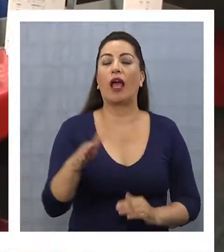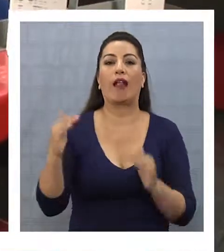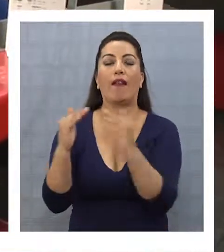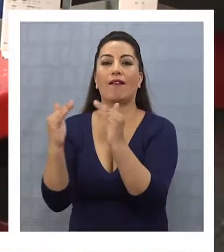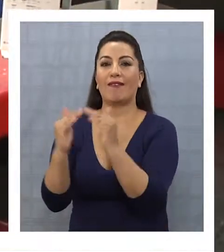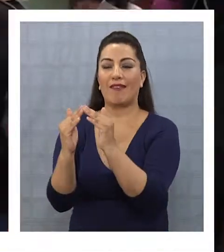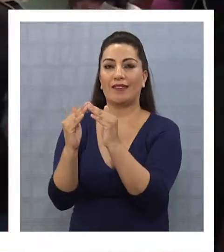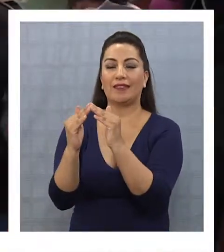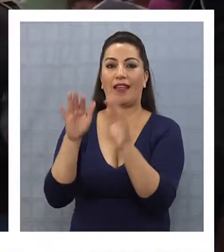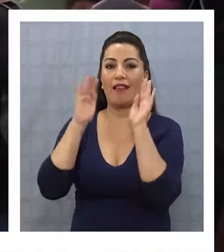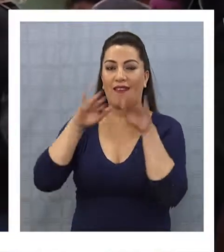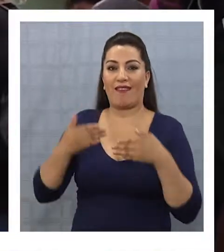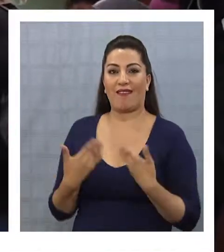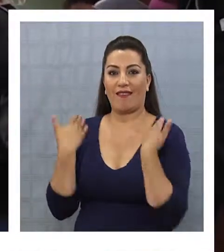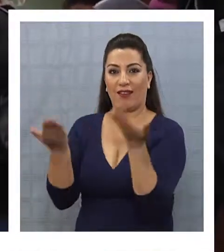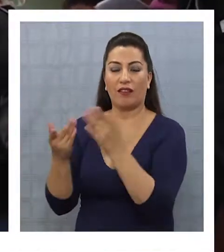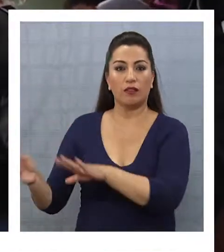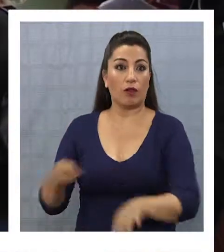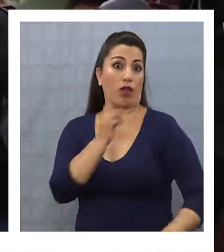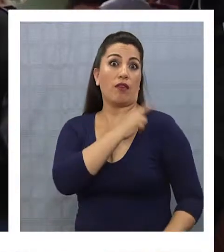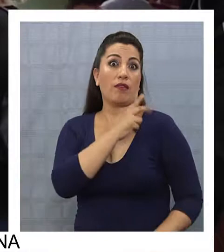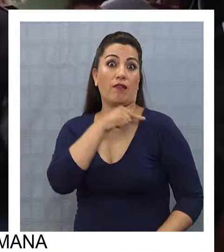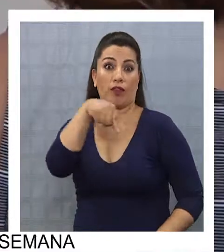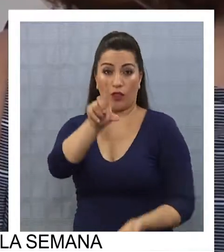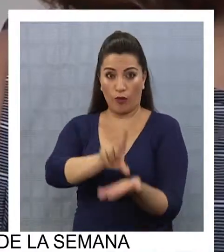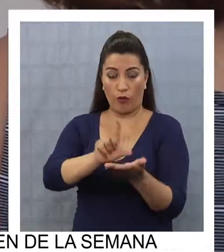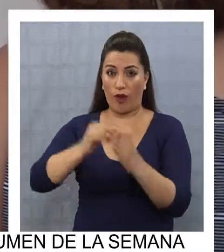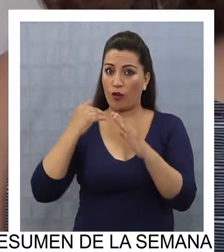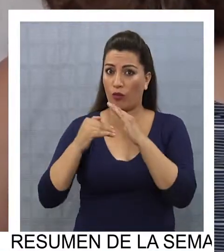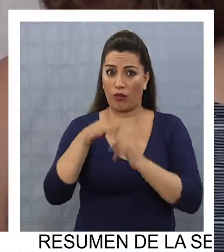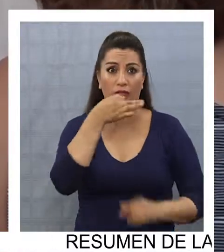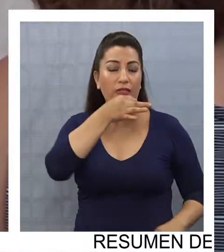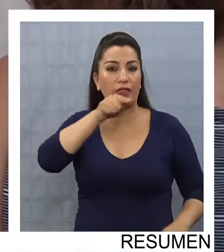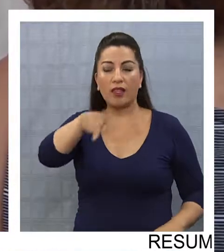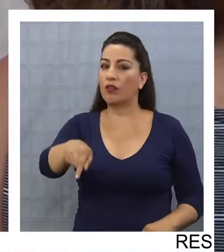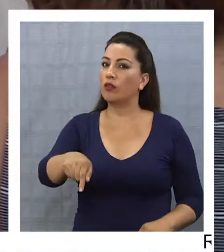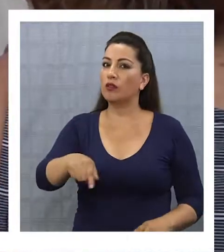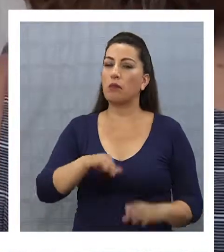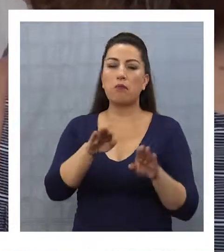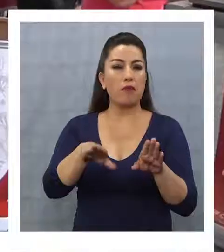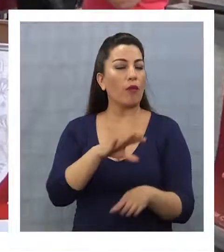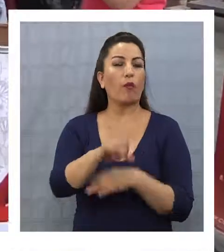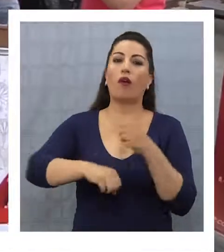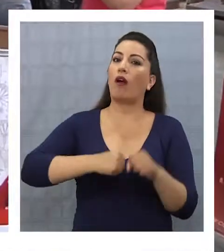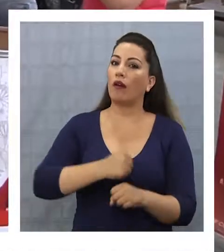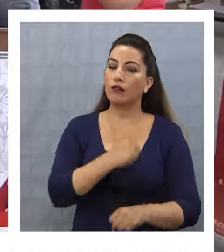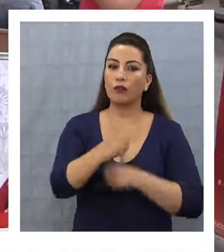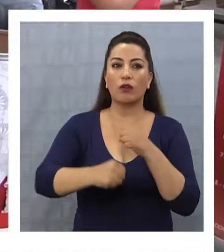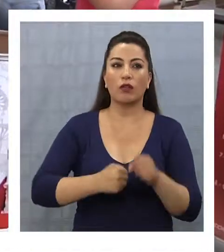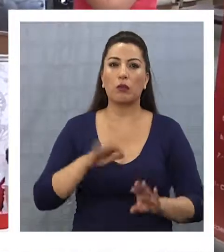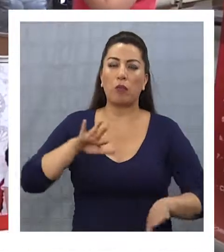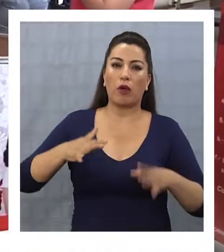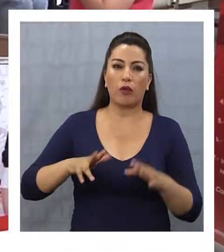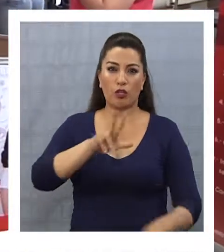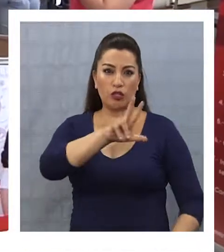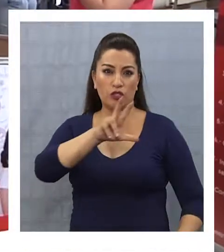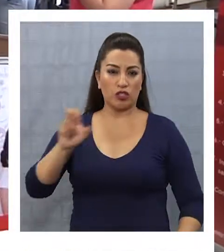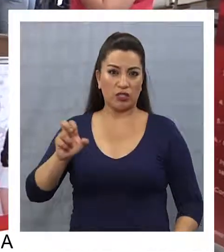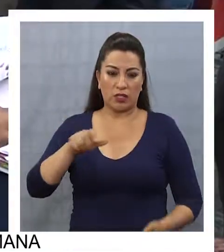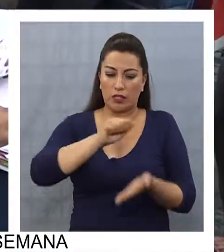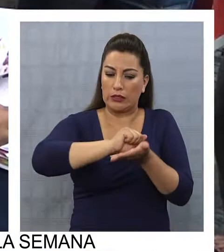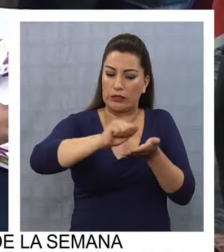al domicilio indicado. El jefe de la sucursal de Correos precisó que durante todos los años aproximadamente llegan 800